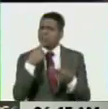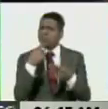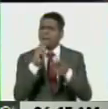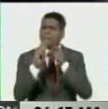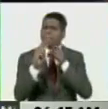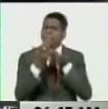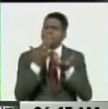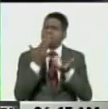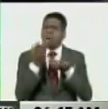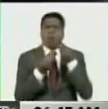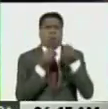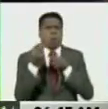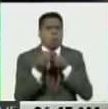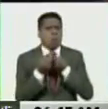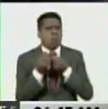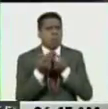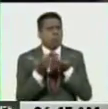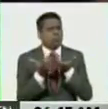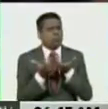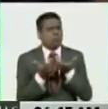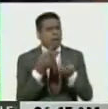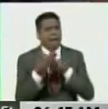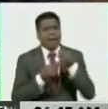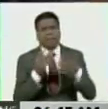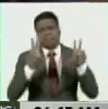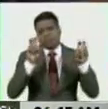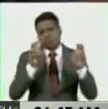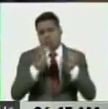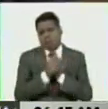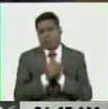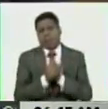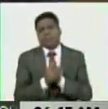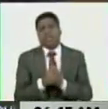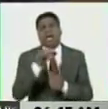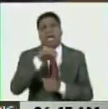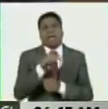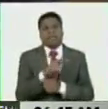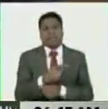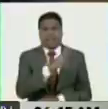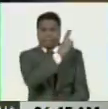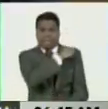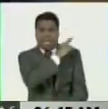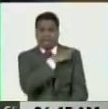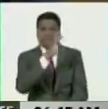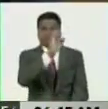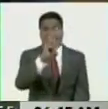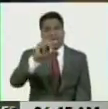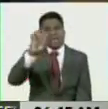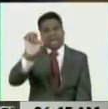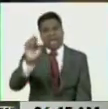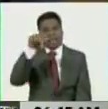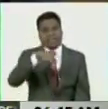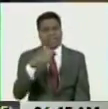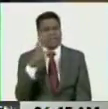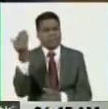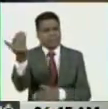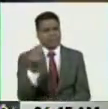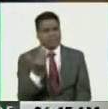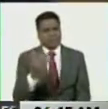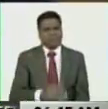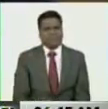a hablar, a analizar este y otros temas en la próxima parte con Tania D'Amelio, rectora principal del Consejo Nacional Electoral. Ya